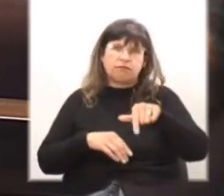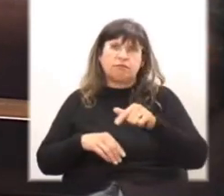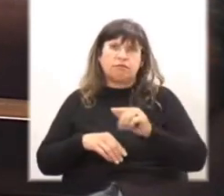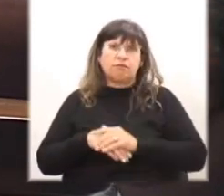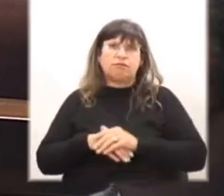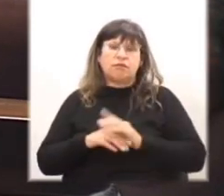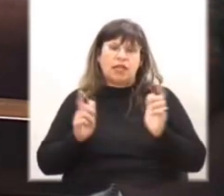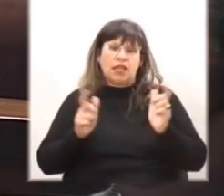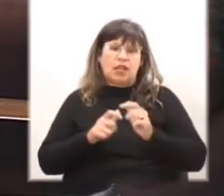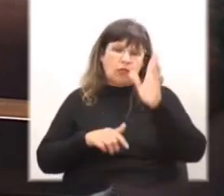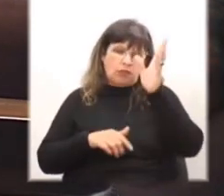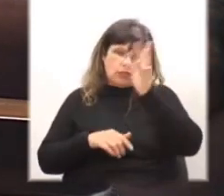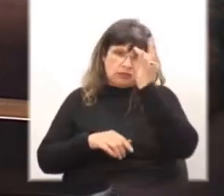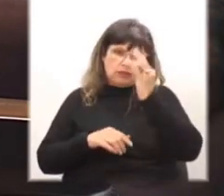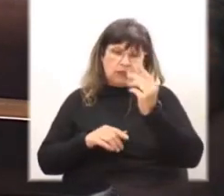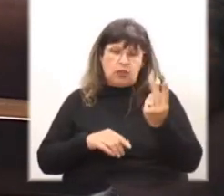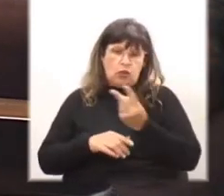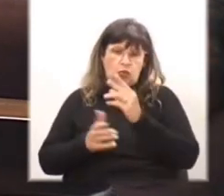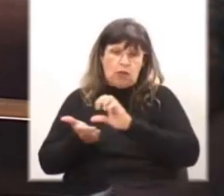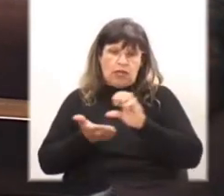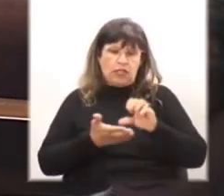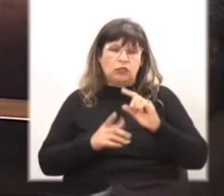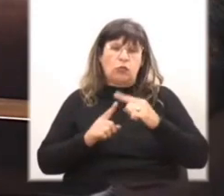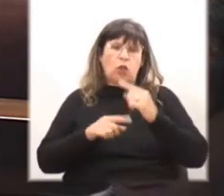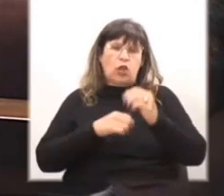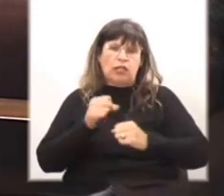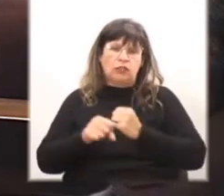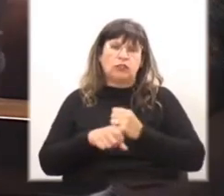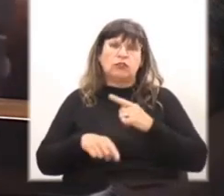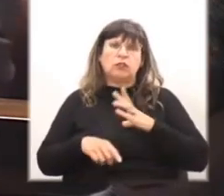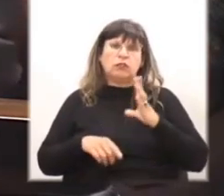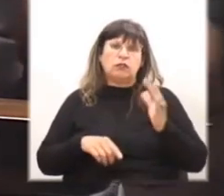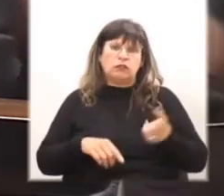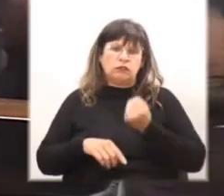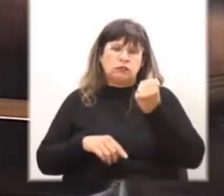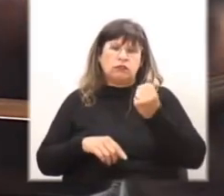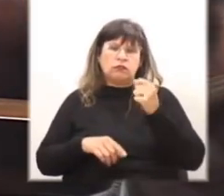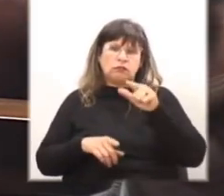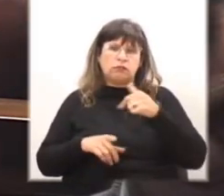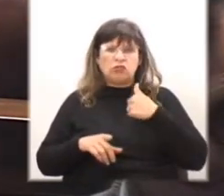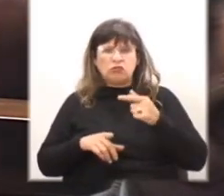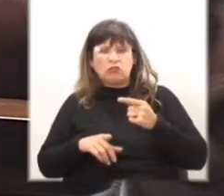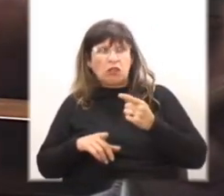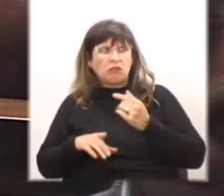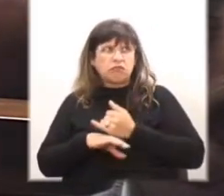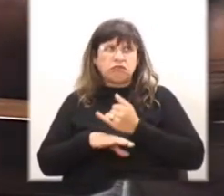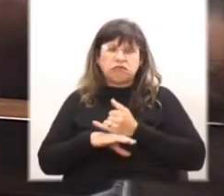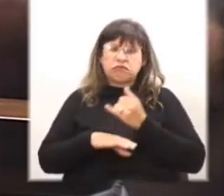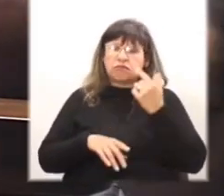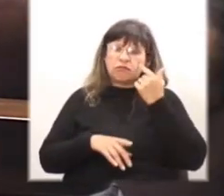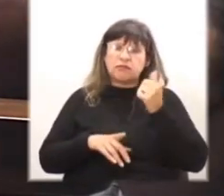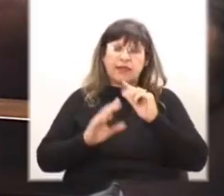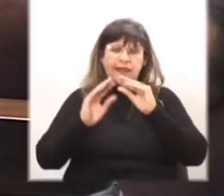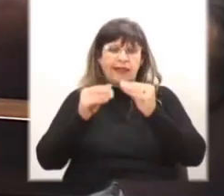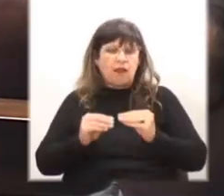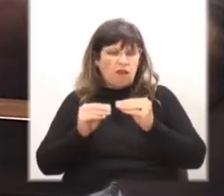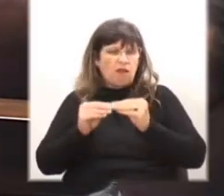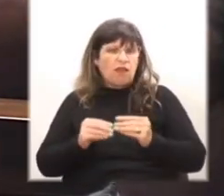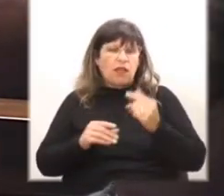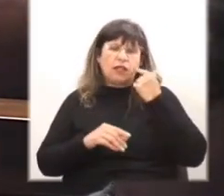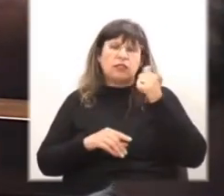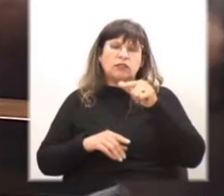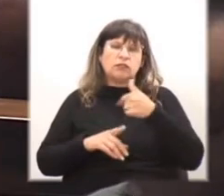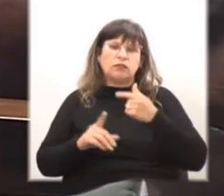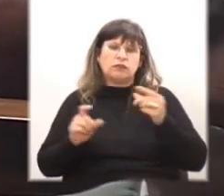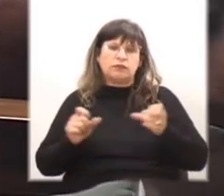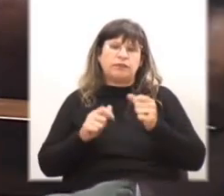la Comisión Técnica Mixta anualmente? ¿Ha encontrado inconsistencias en los presupuestos